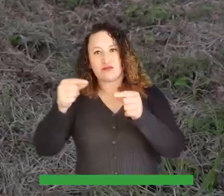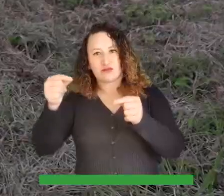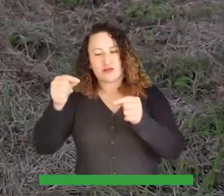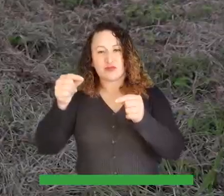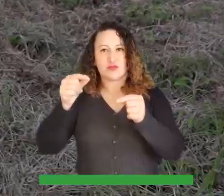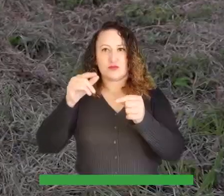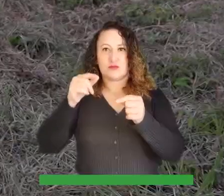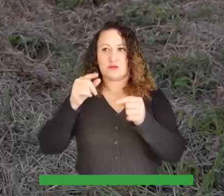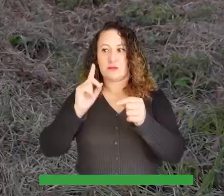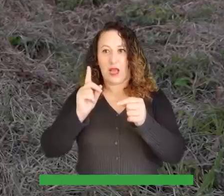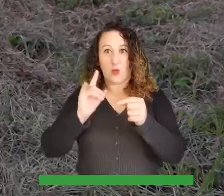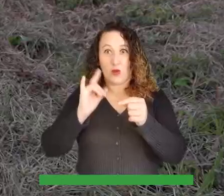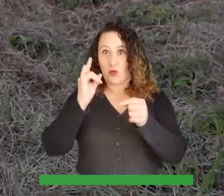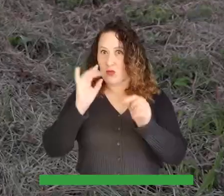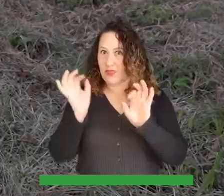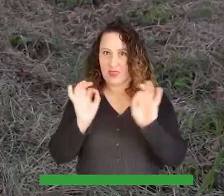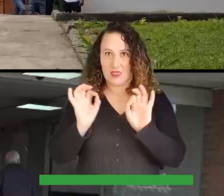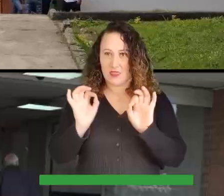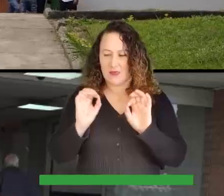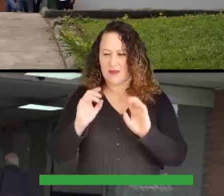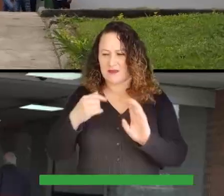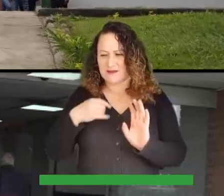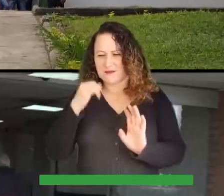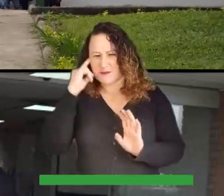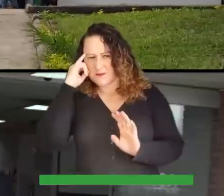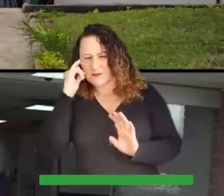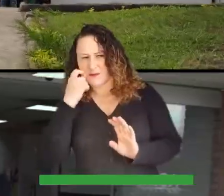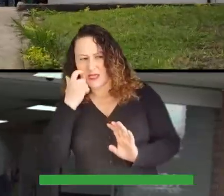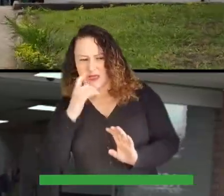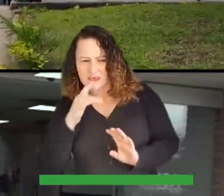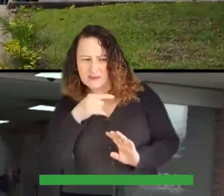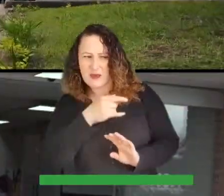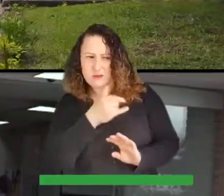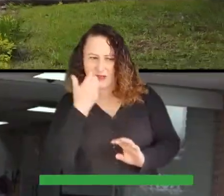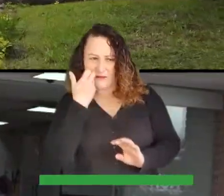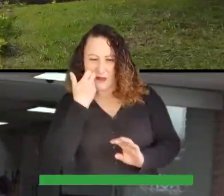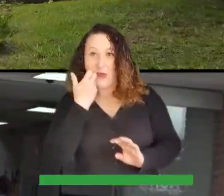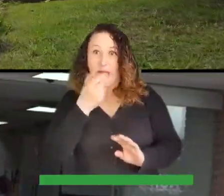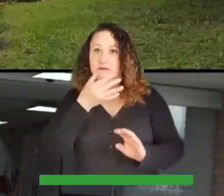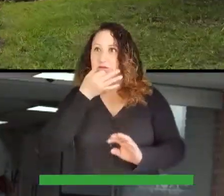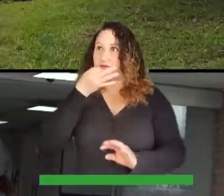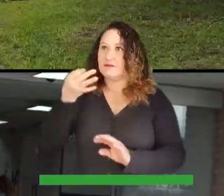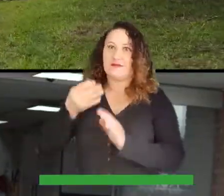Si sospechamos la presencia de la enfermedad, reportemos de inmediato al ICA más cercano.